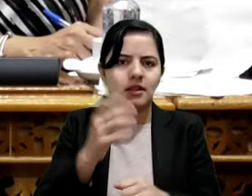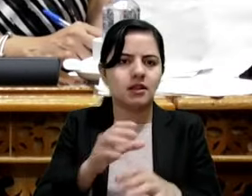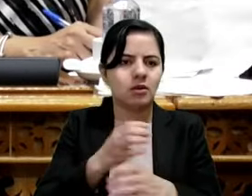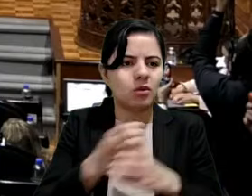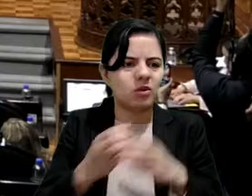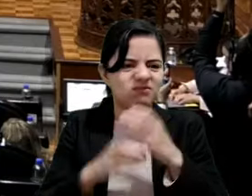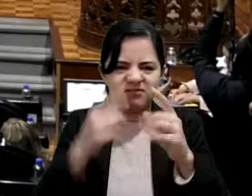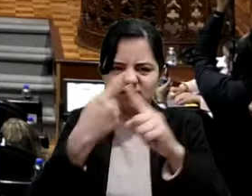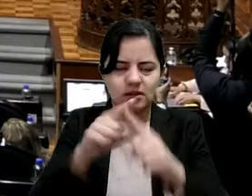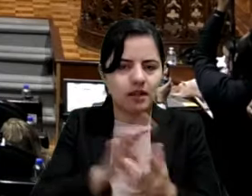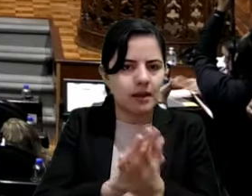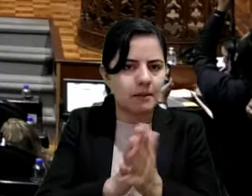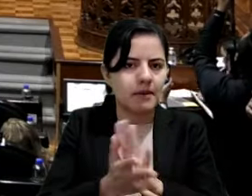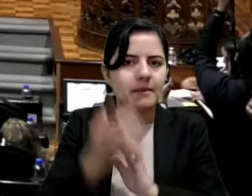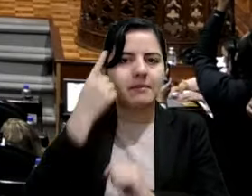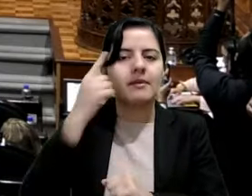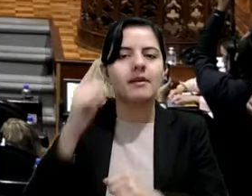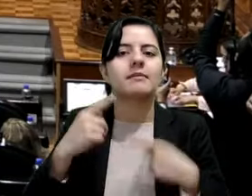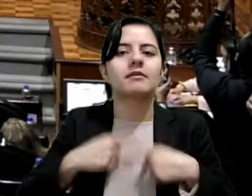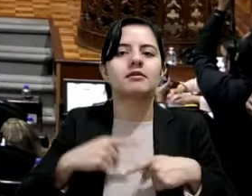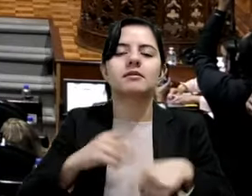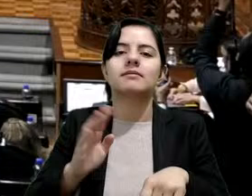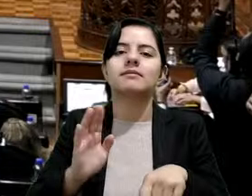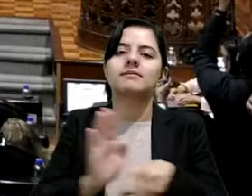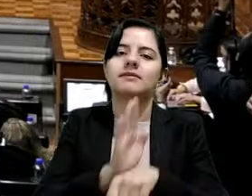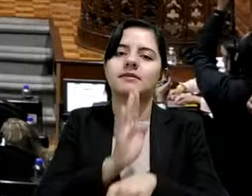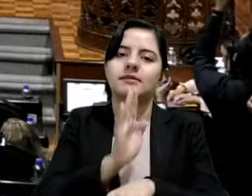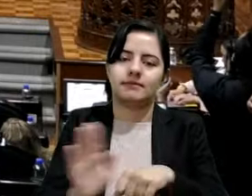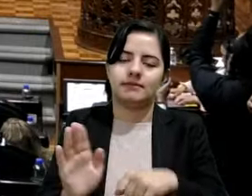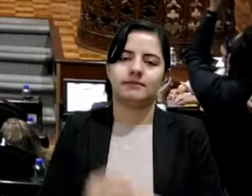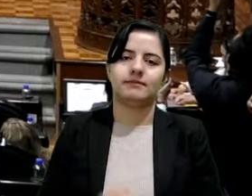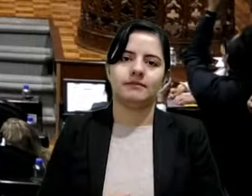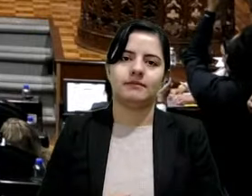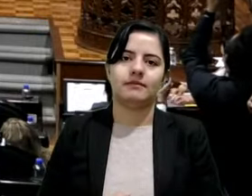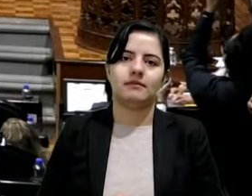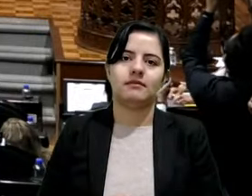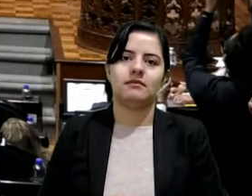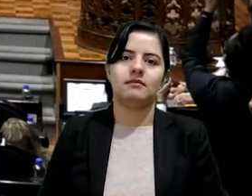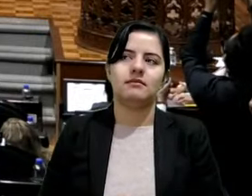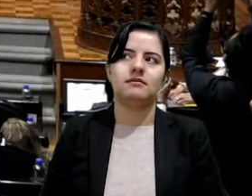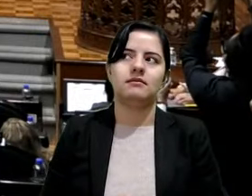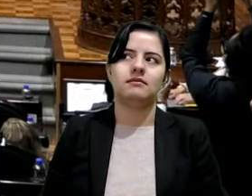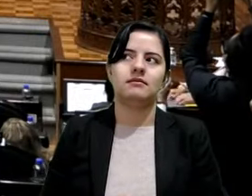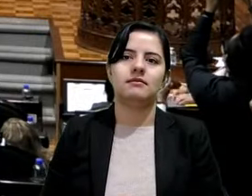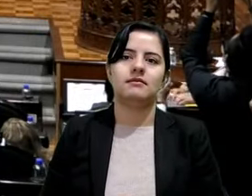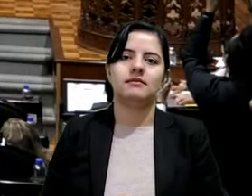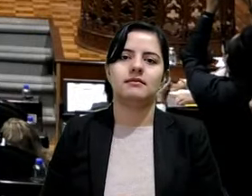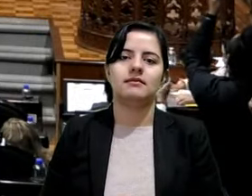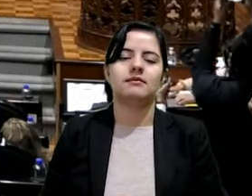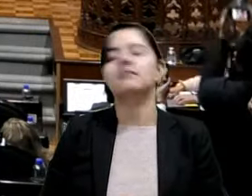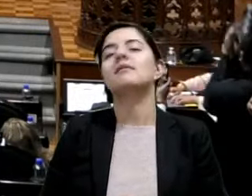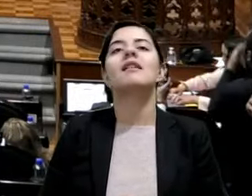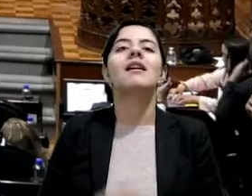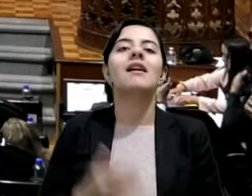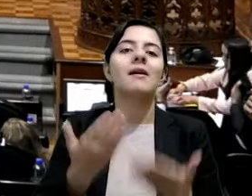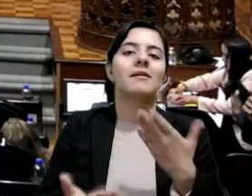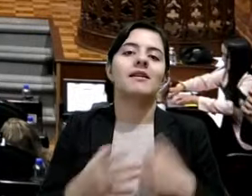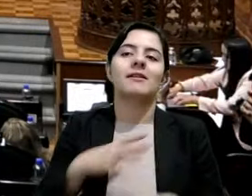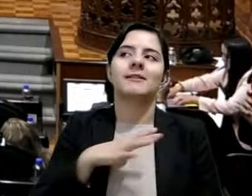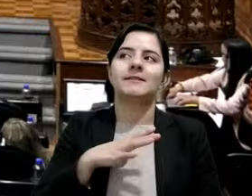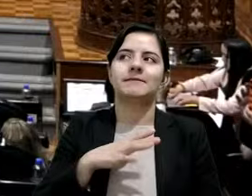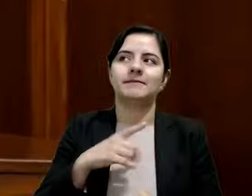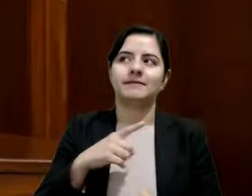de las personas hoy tenemos una tarea y